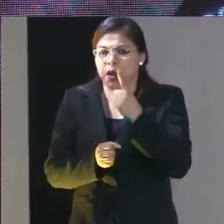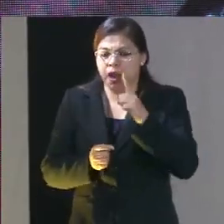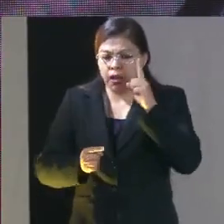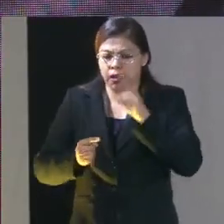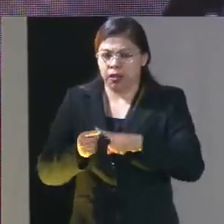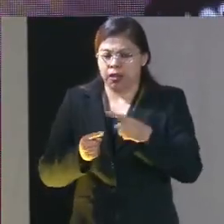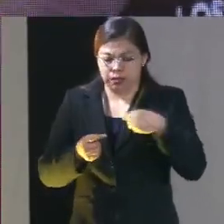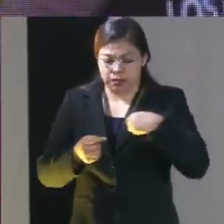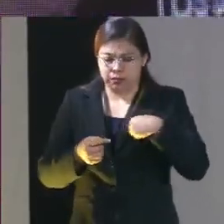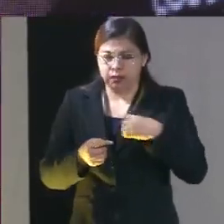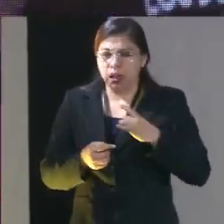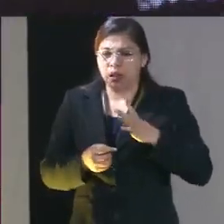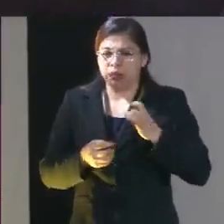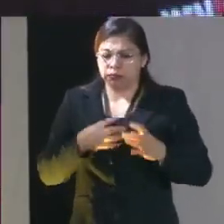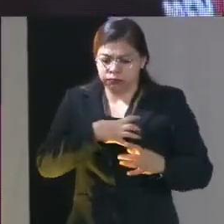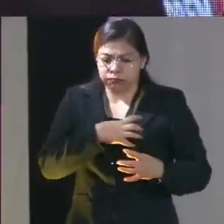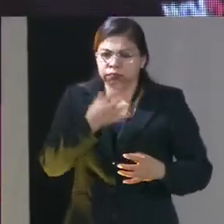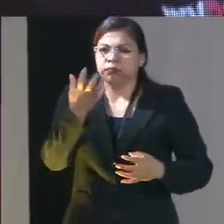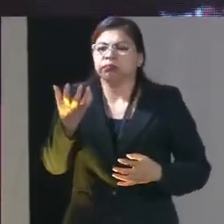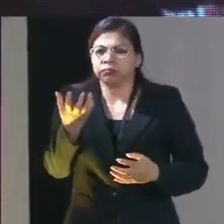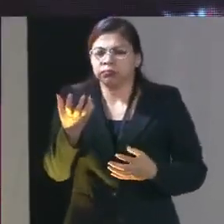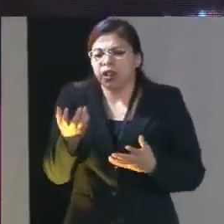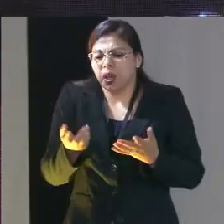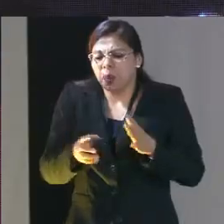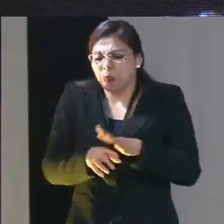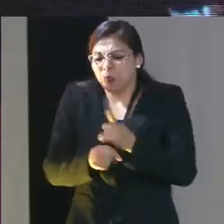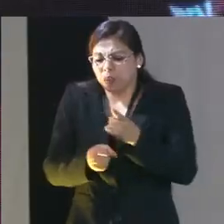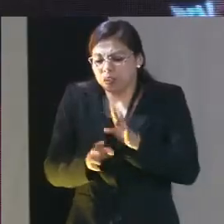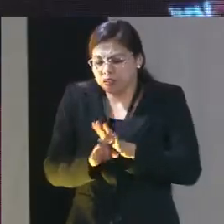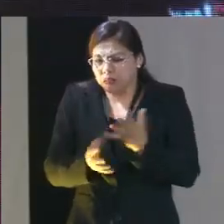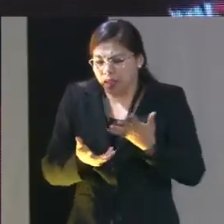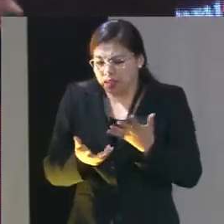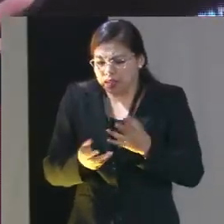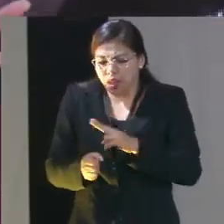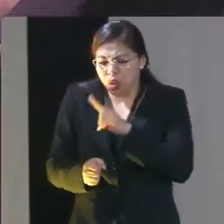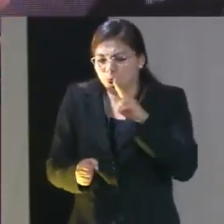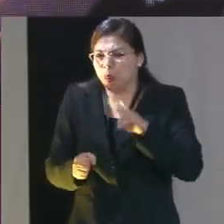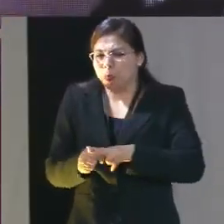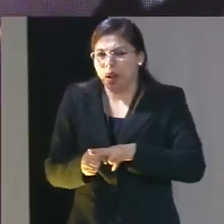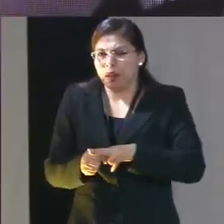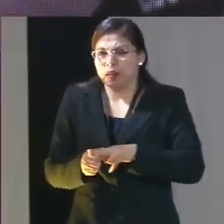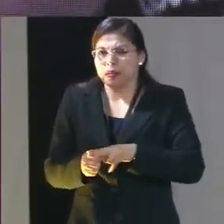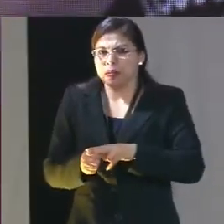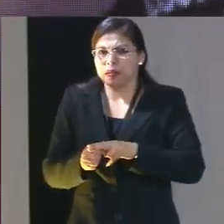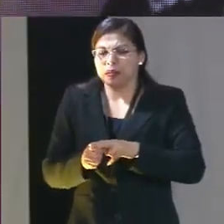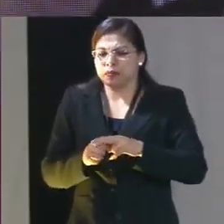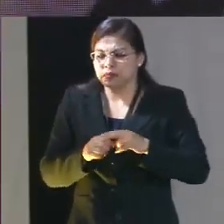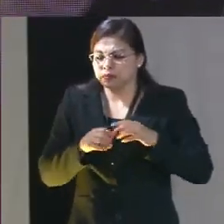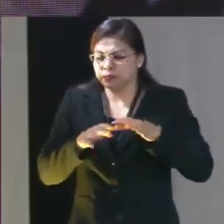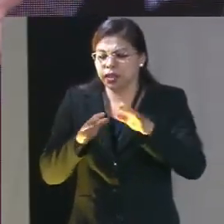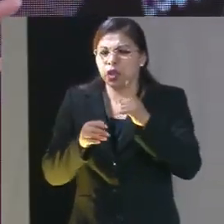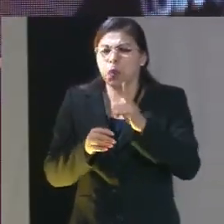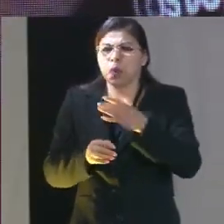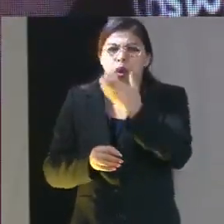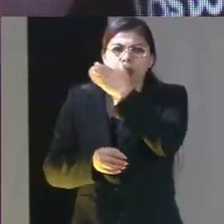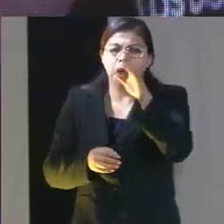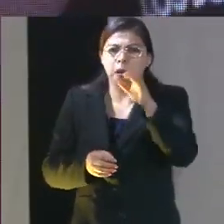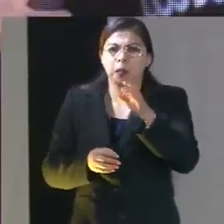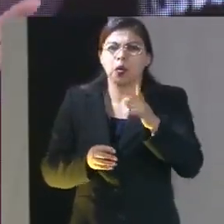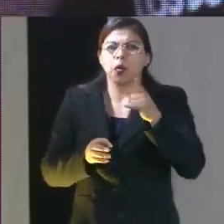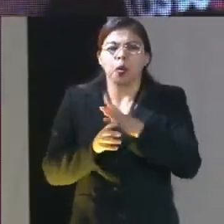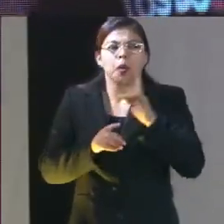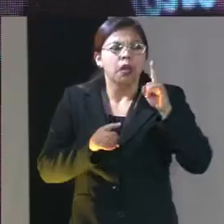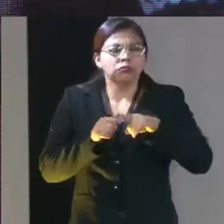en la pirámide, pero es civilizado una guerra donde lo normal es arrasar los campos, saquear las